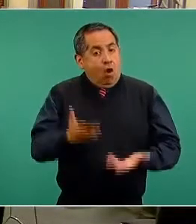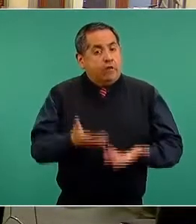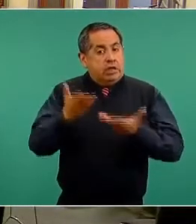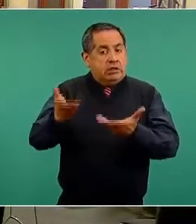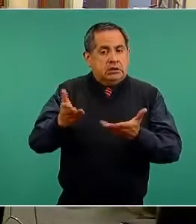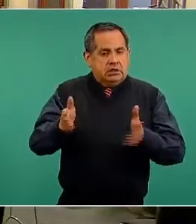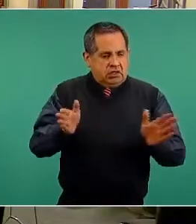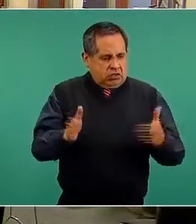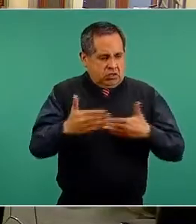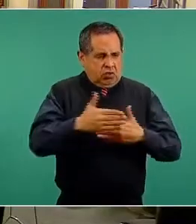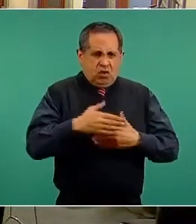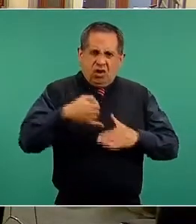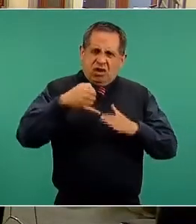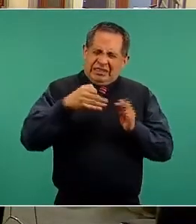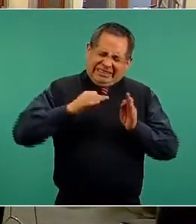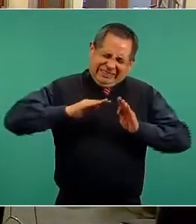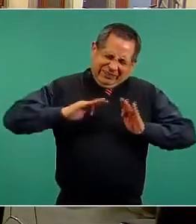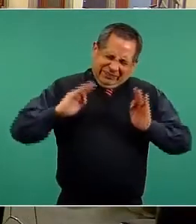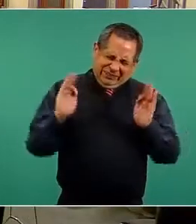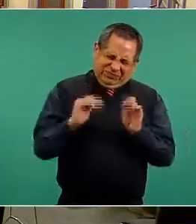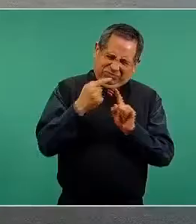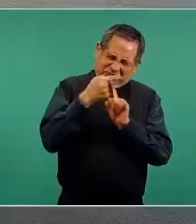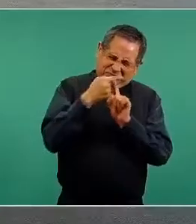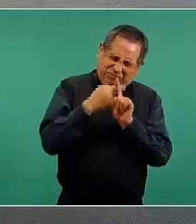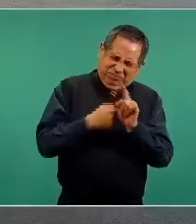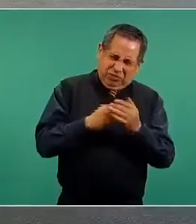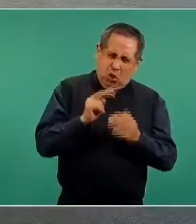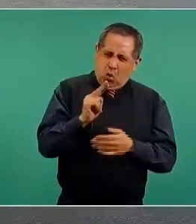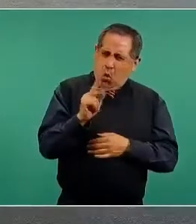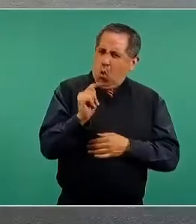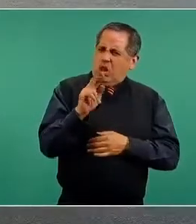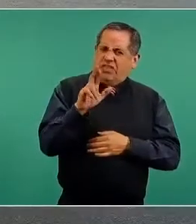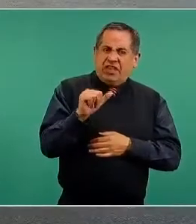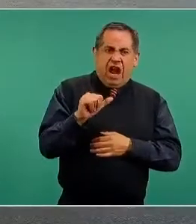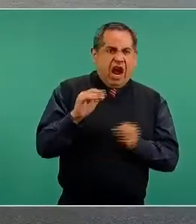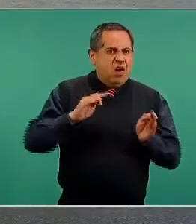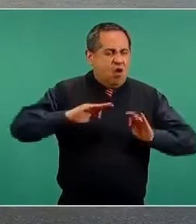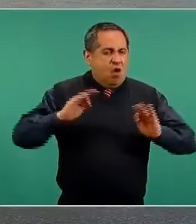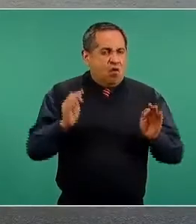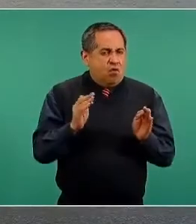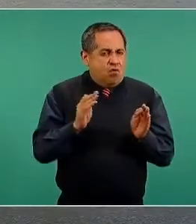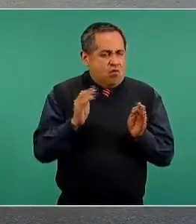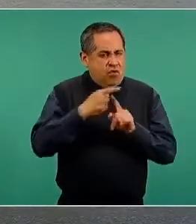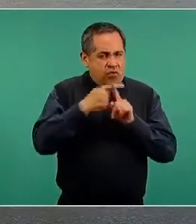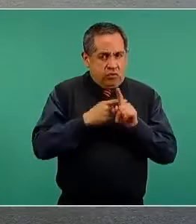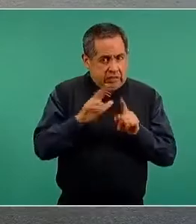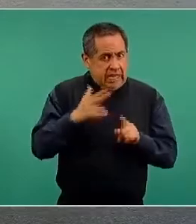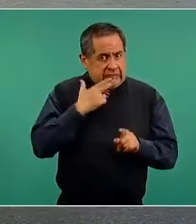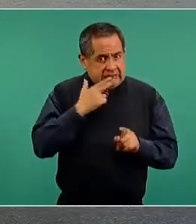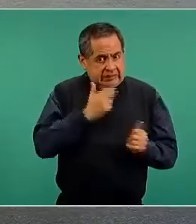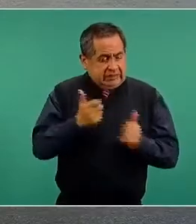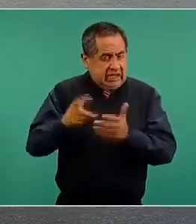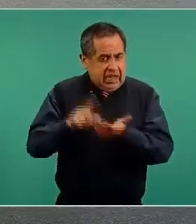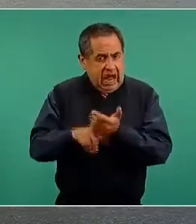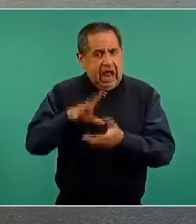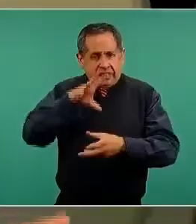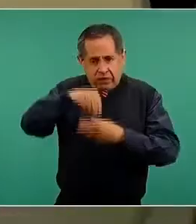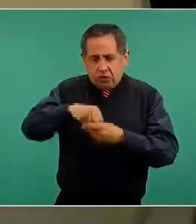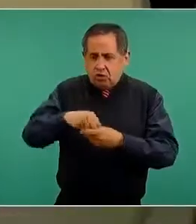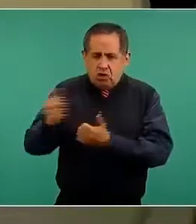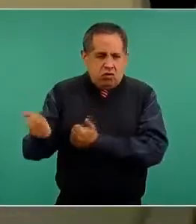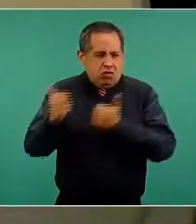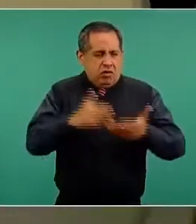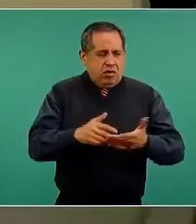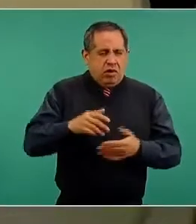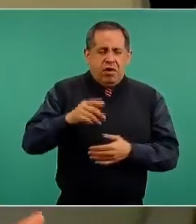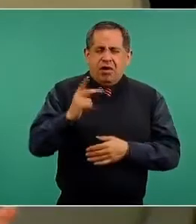un ultracongelador. Me gustaría saber si ya está a disposición para la utilización. Me imagino que ahí van a almacenar el producto